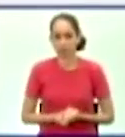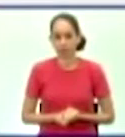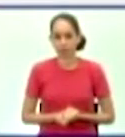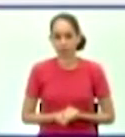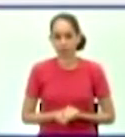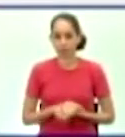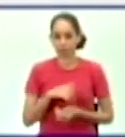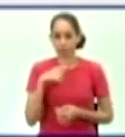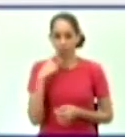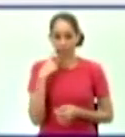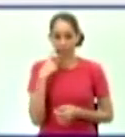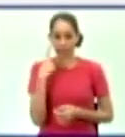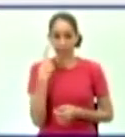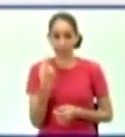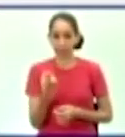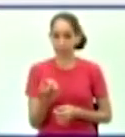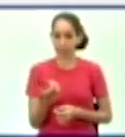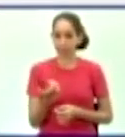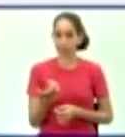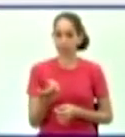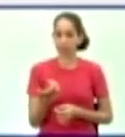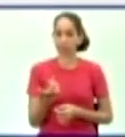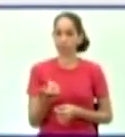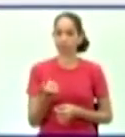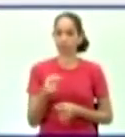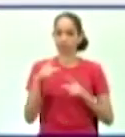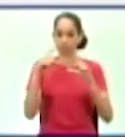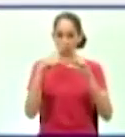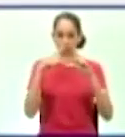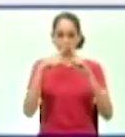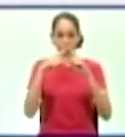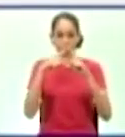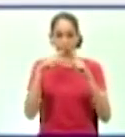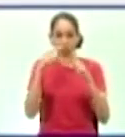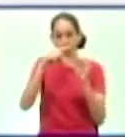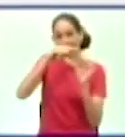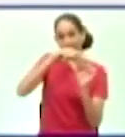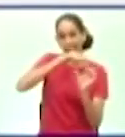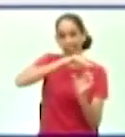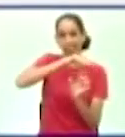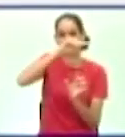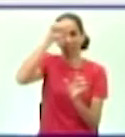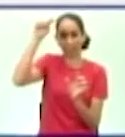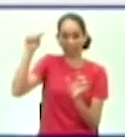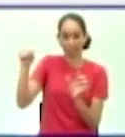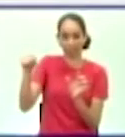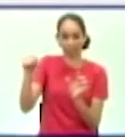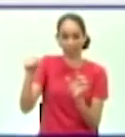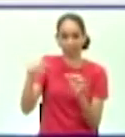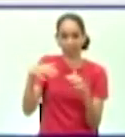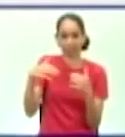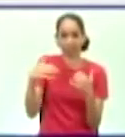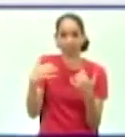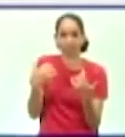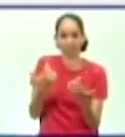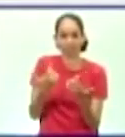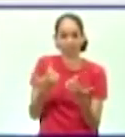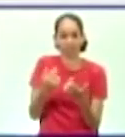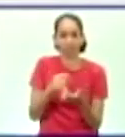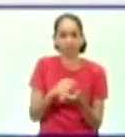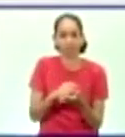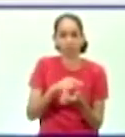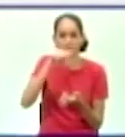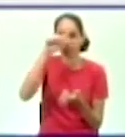qué ángulo de la circunferencia se corresponde ese arco, o pudiera tener